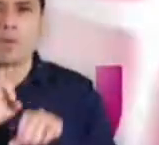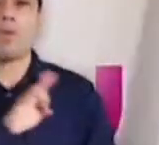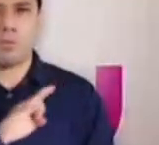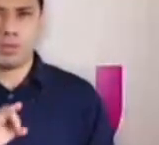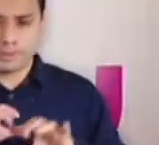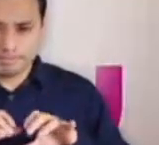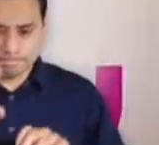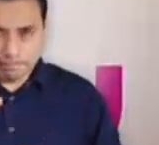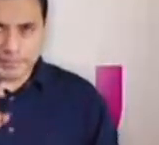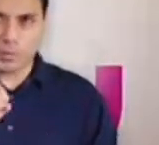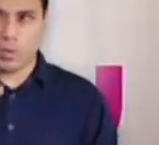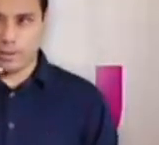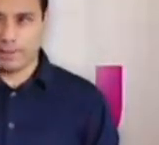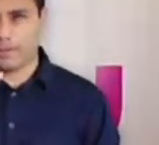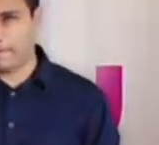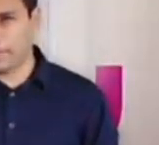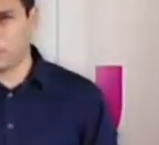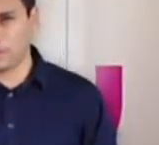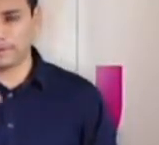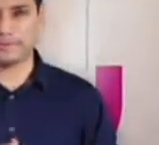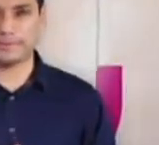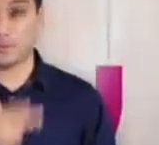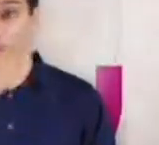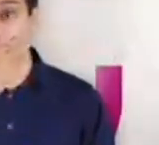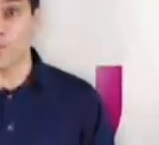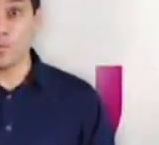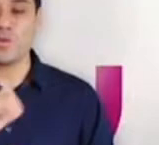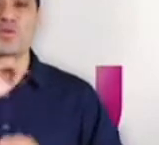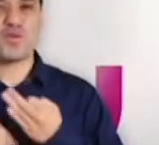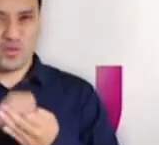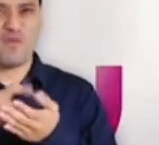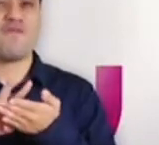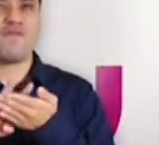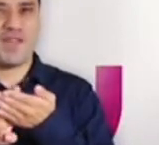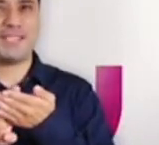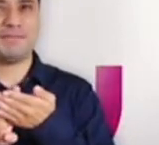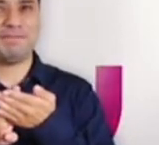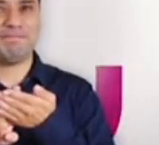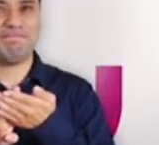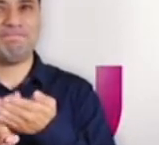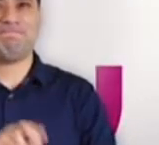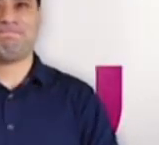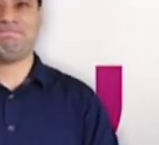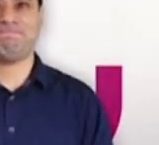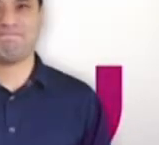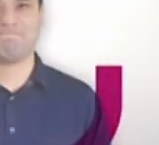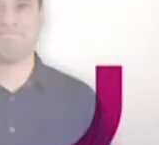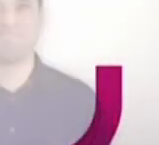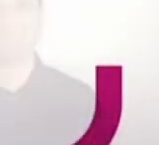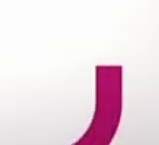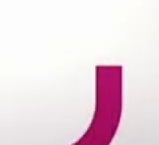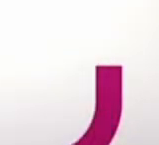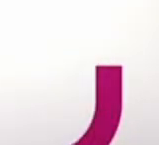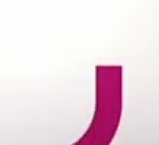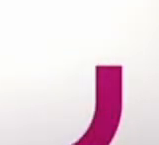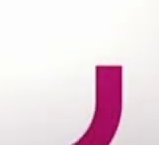los protocolos de seguridad que deberás respetar para ingresar. Contamos todas, contamos todos, INE.